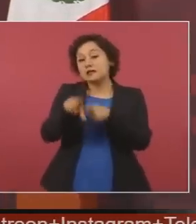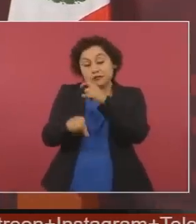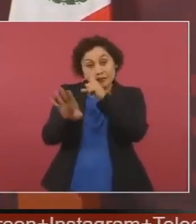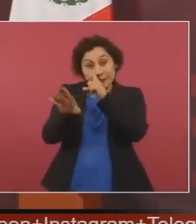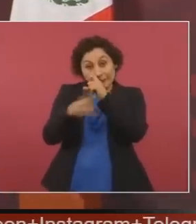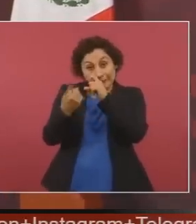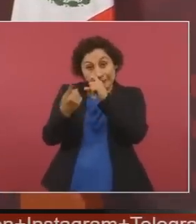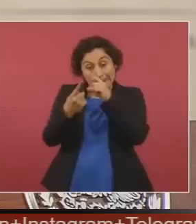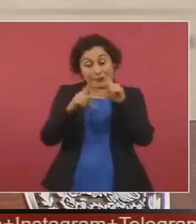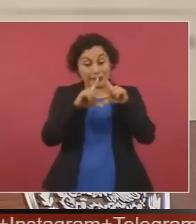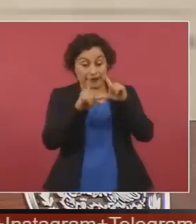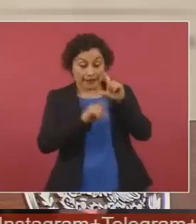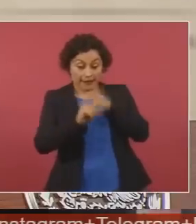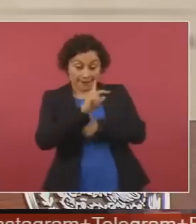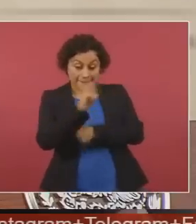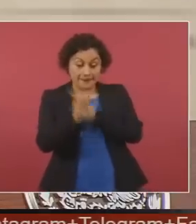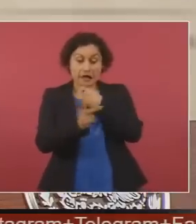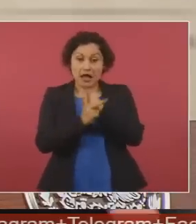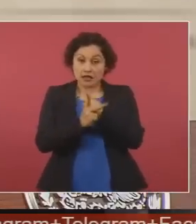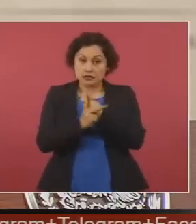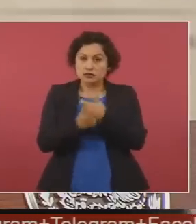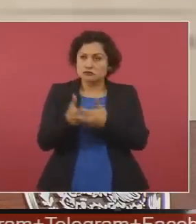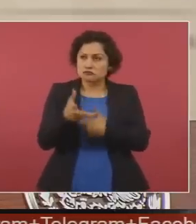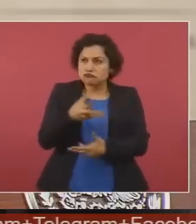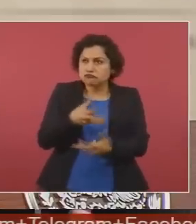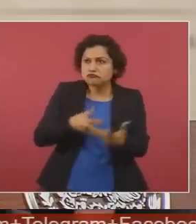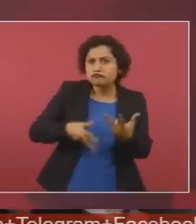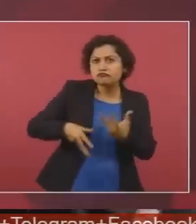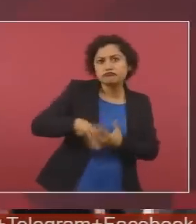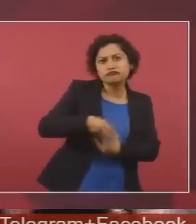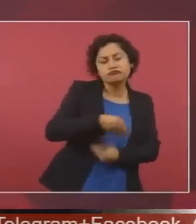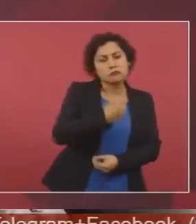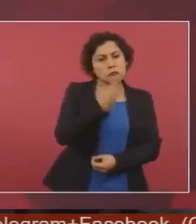sanas. Y tercero,